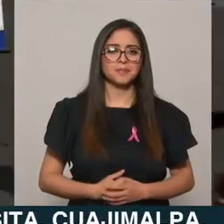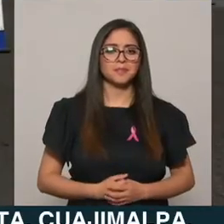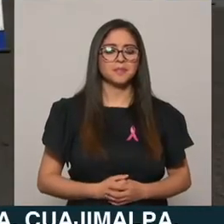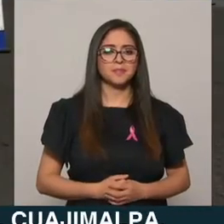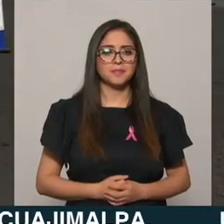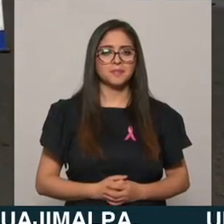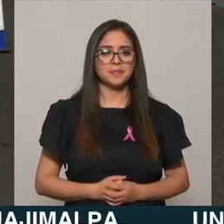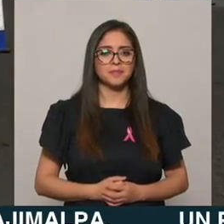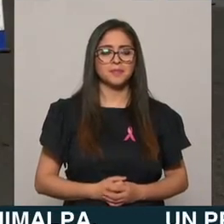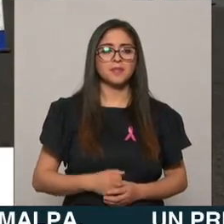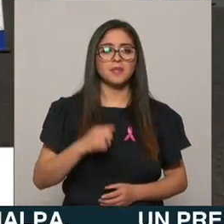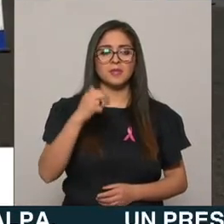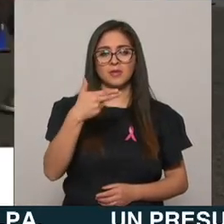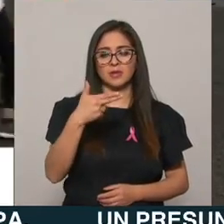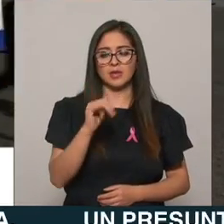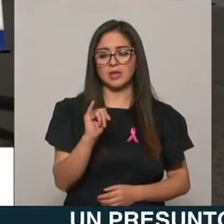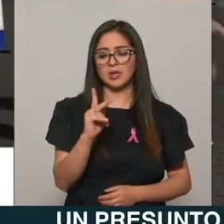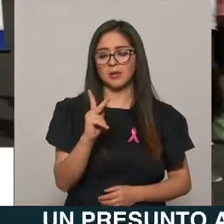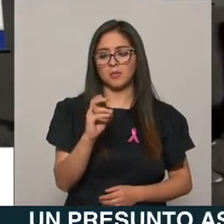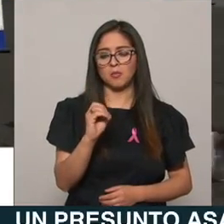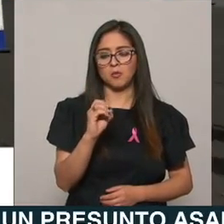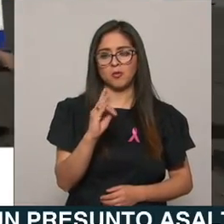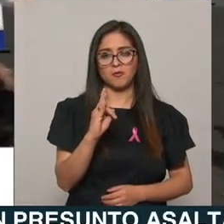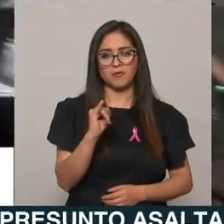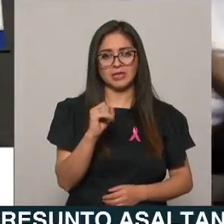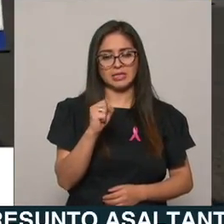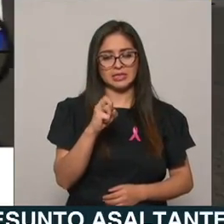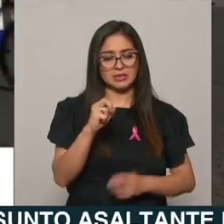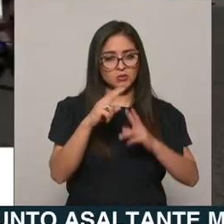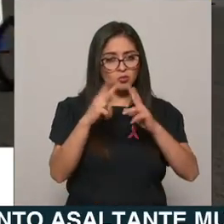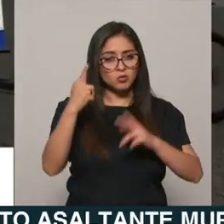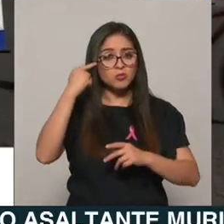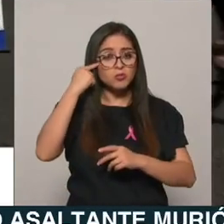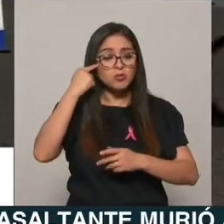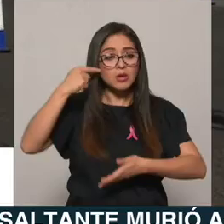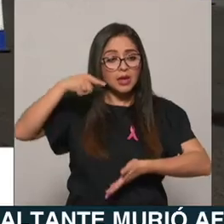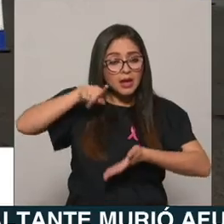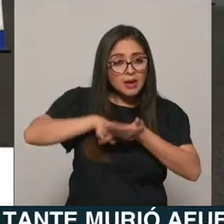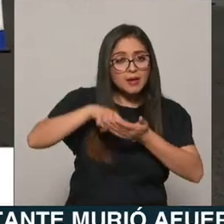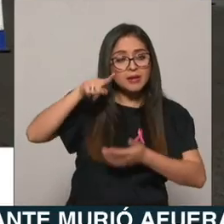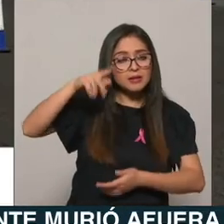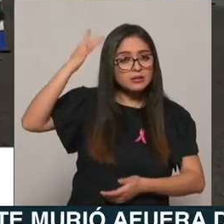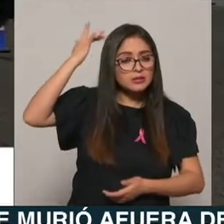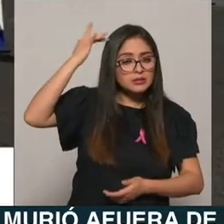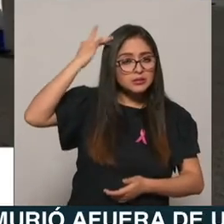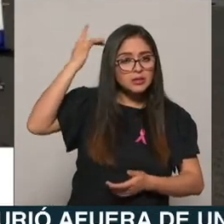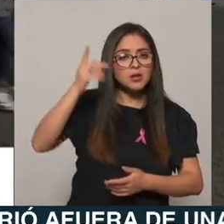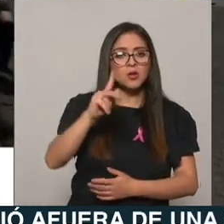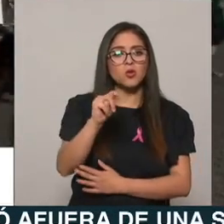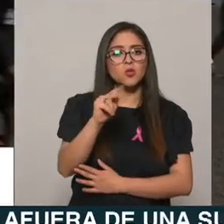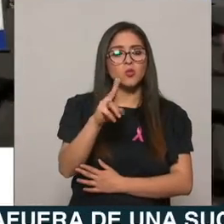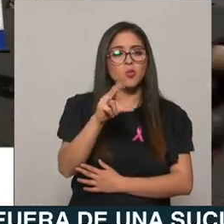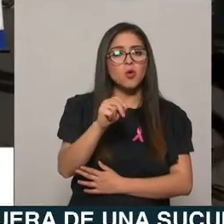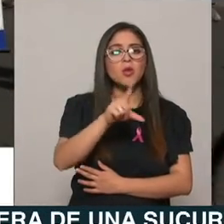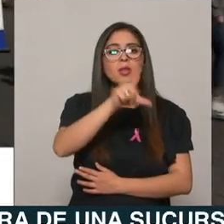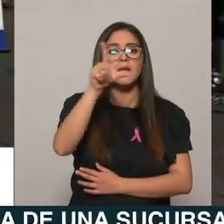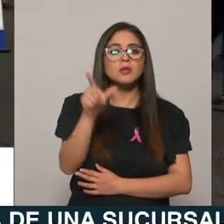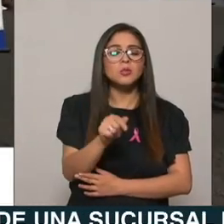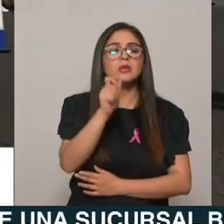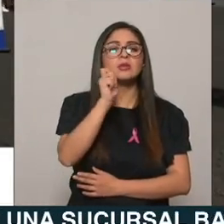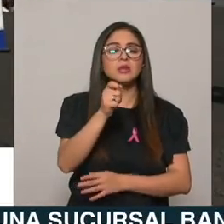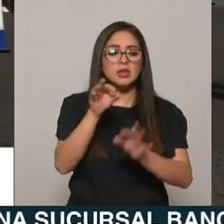me reventó la hipófisis, me provocó un tumor debajo del cerebro y descansó en los nervios